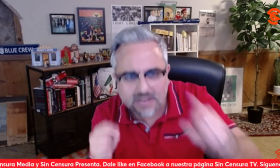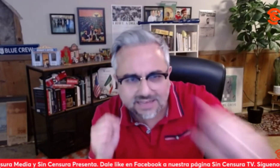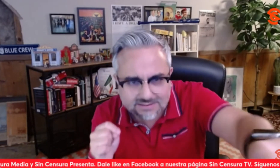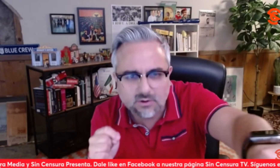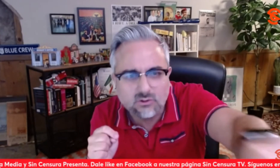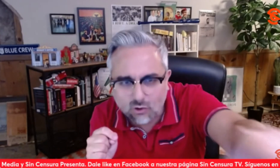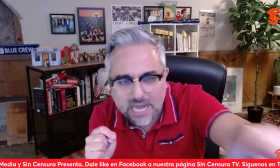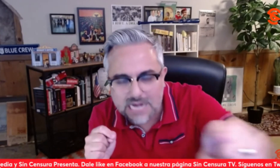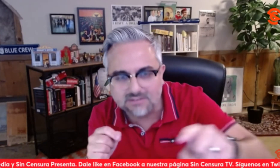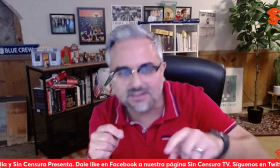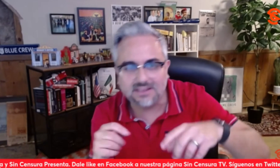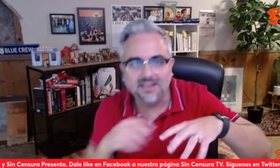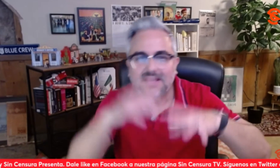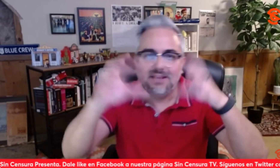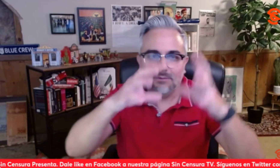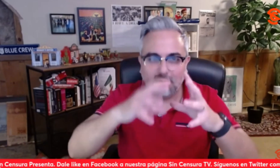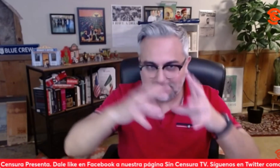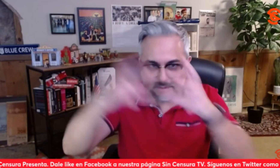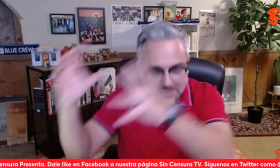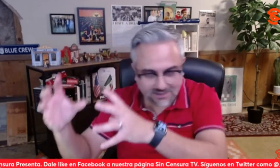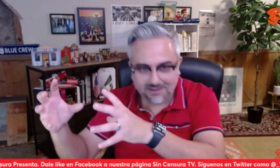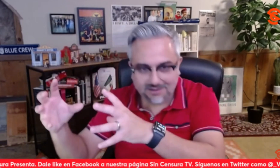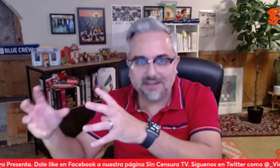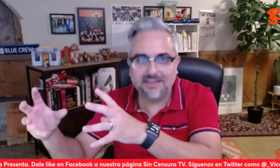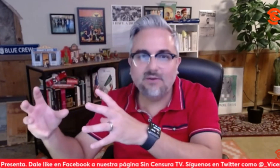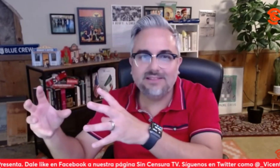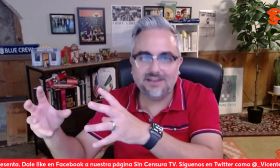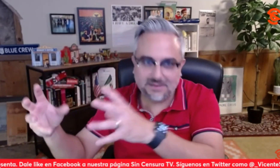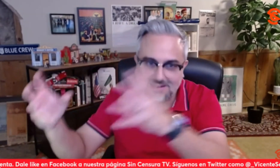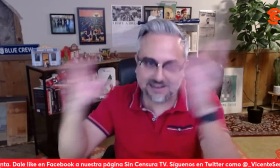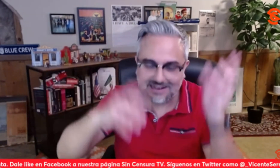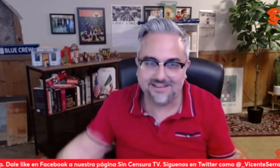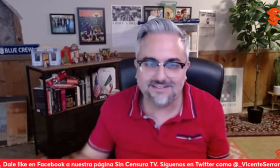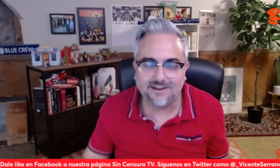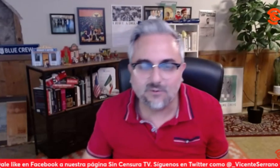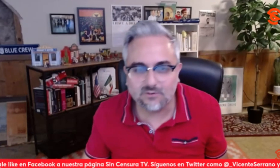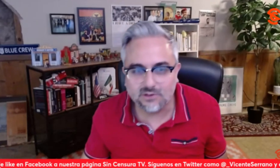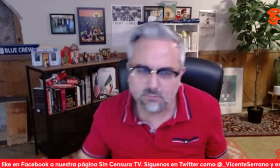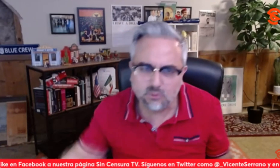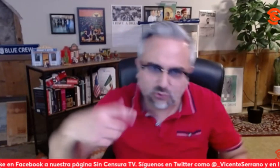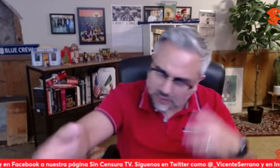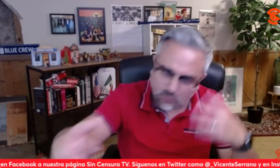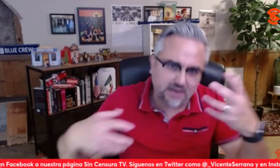con él, ¿qué desayunas con él? No sé qué. Corte B. Van a una entrevista que le hace